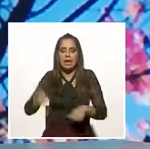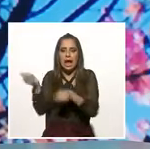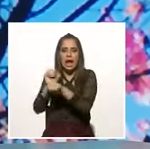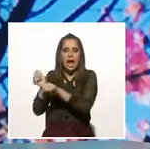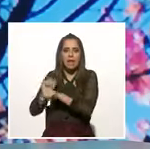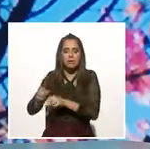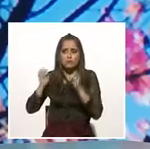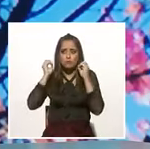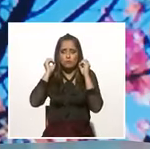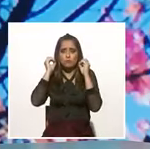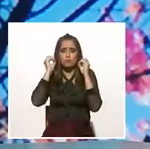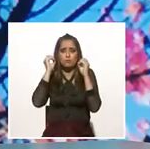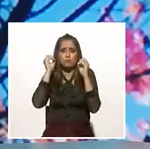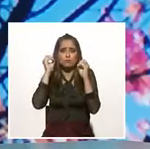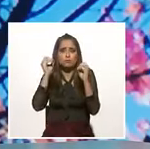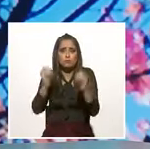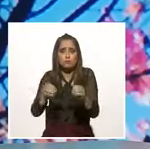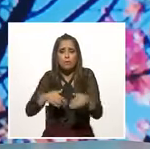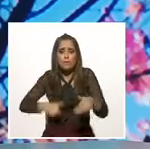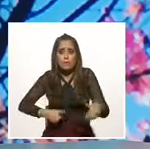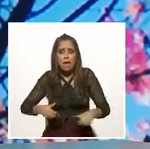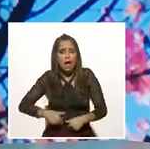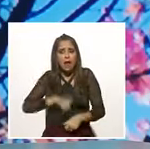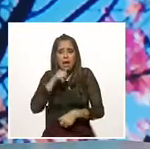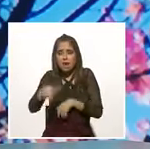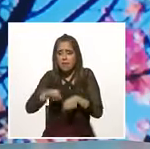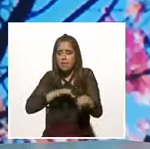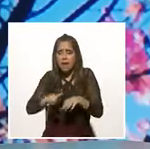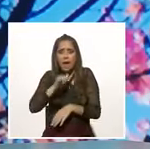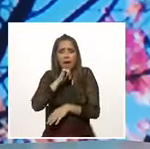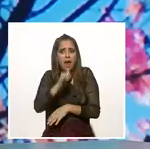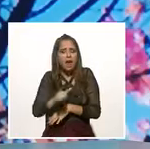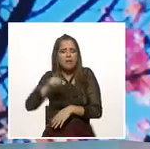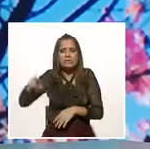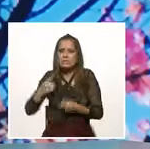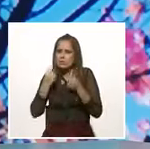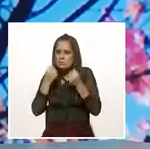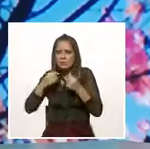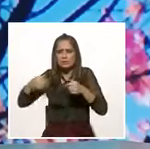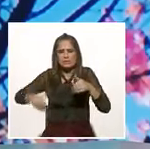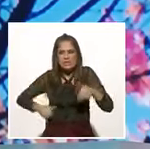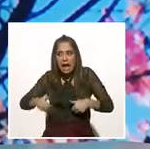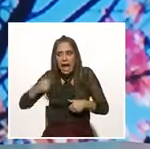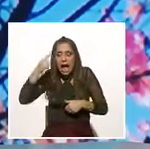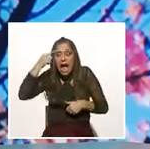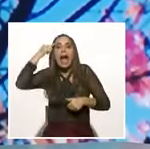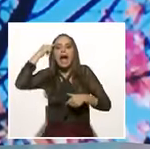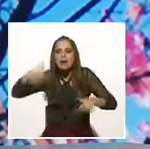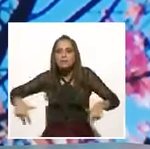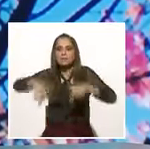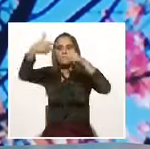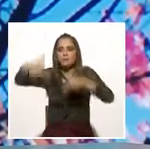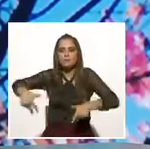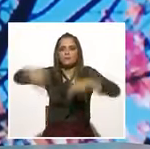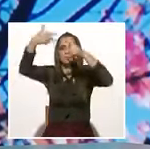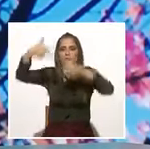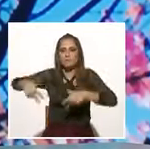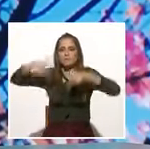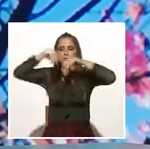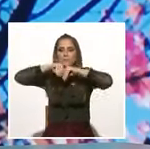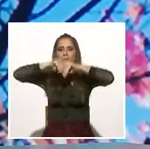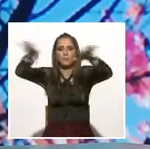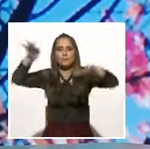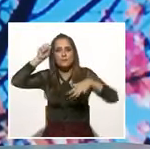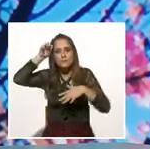ver la cámara como un impedimento o la pantalla como un distanciamiento? Y todo esto del teatriming, que cada vez se fortalece más, que llegó para